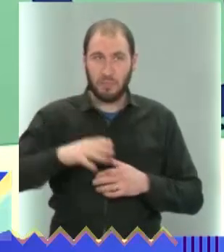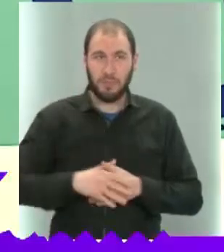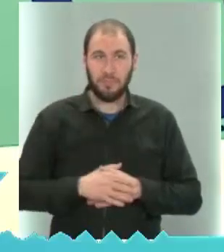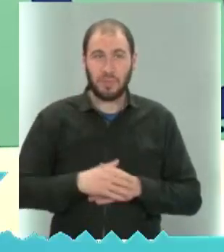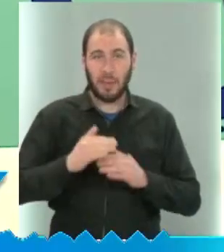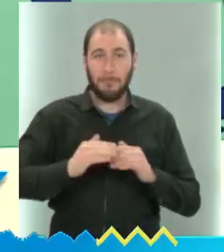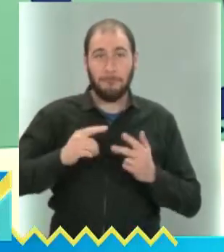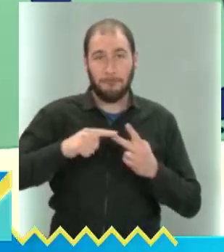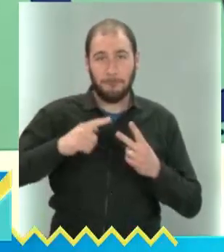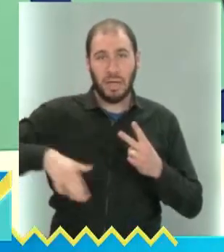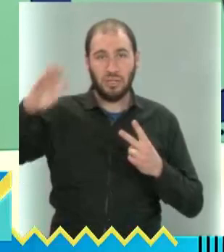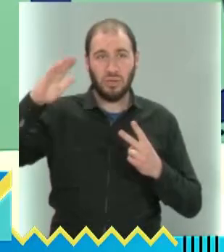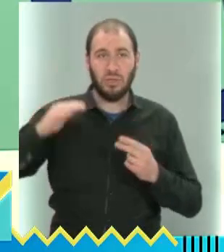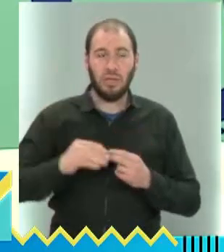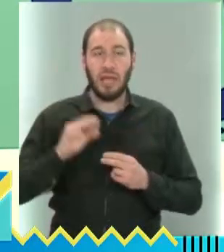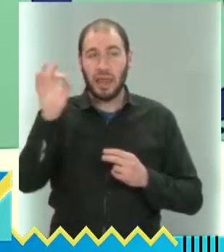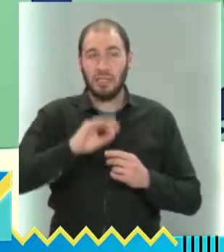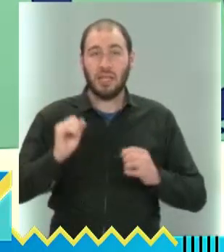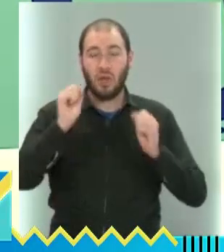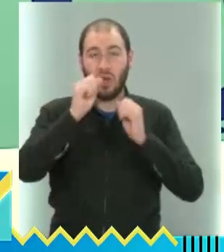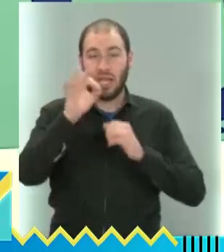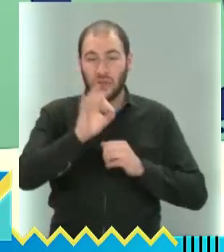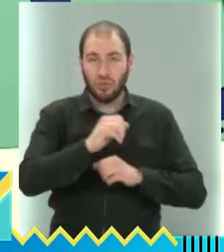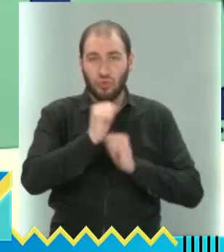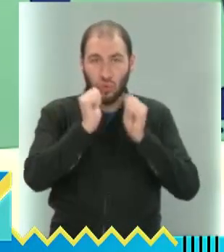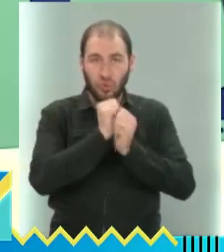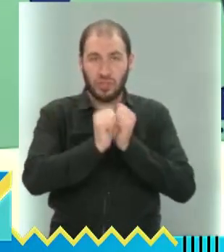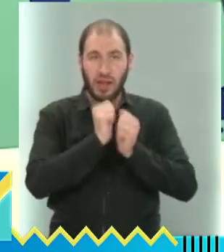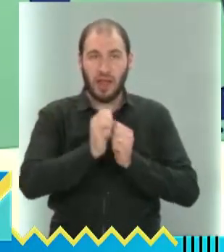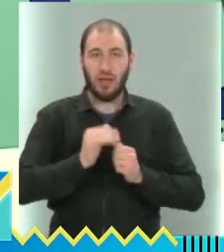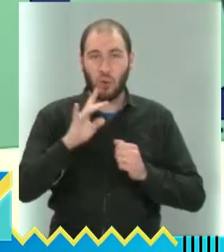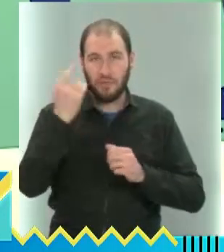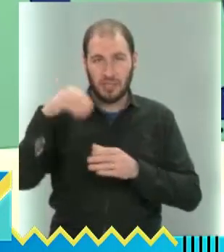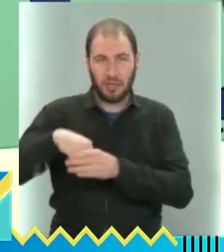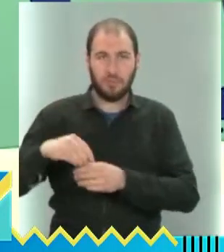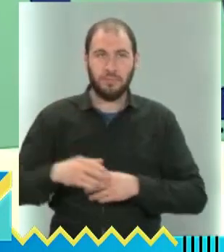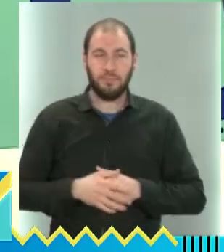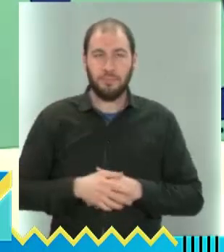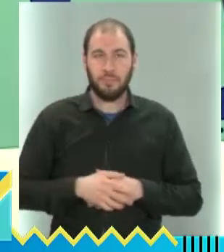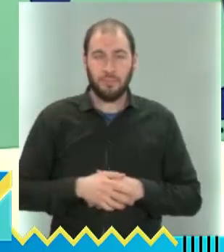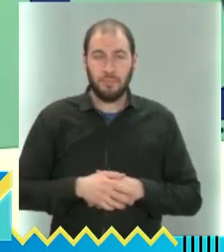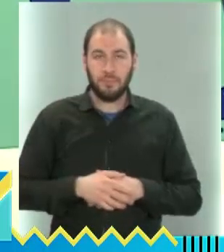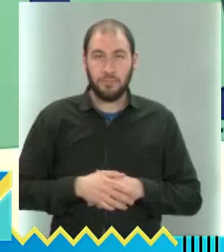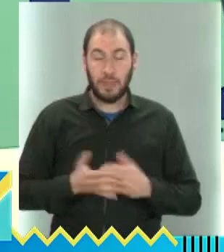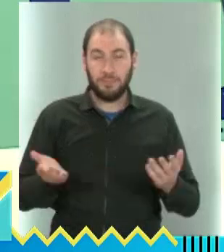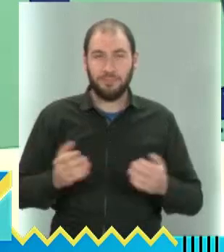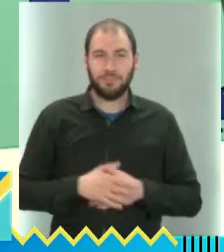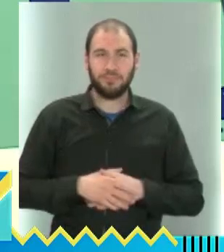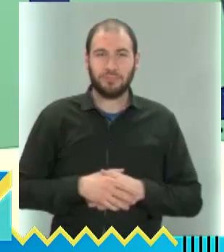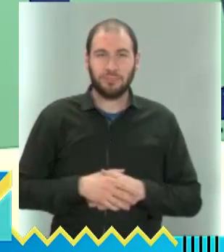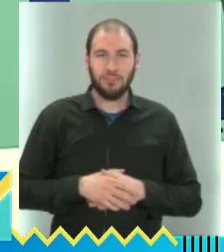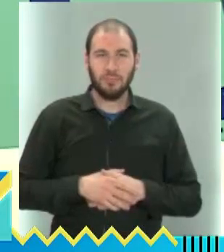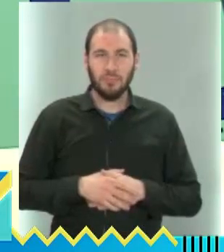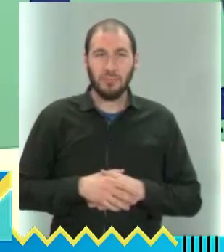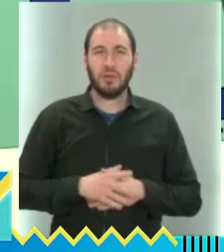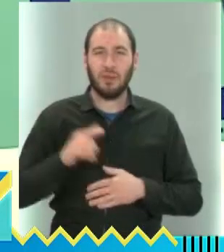el mayor está cursando diseño industrial a nivel universitario. Así que bueno, es